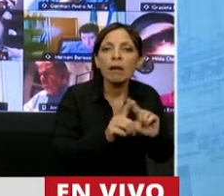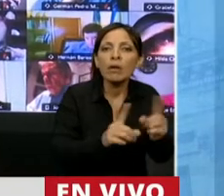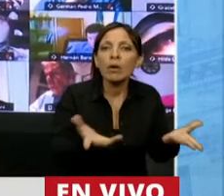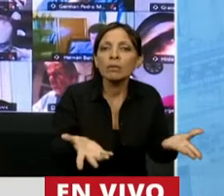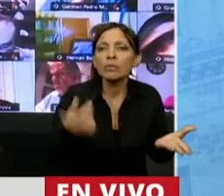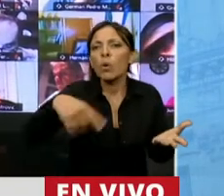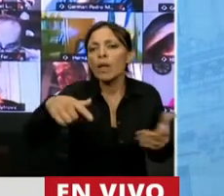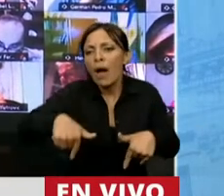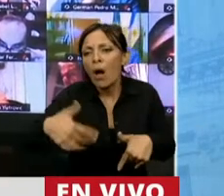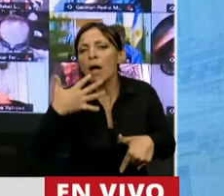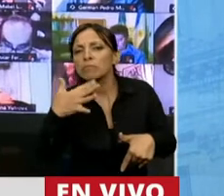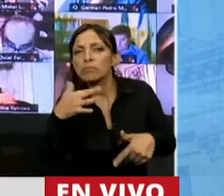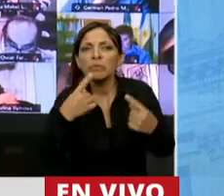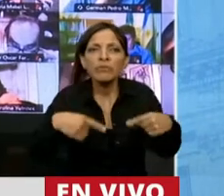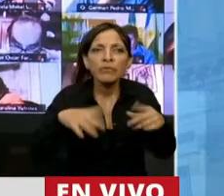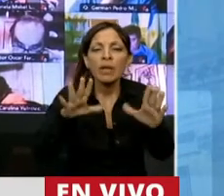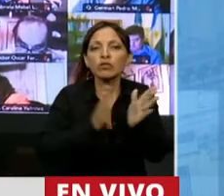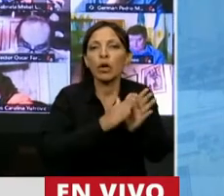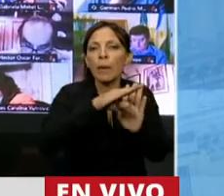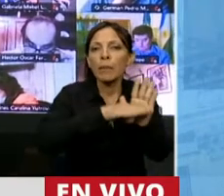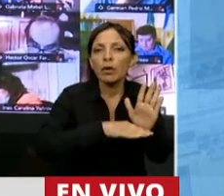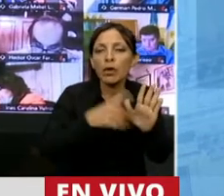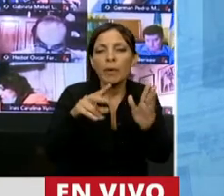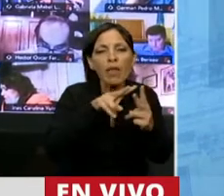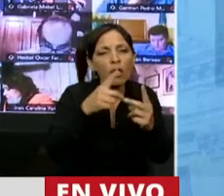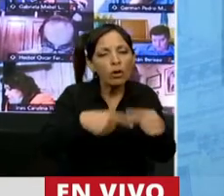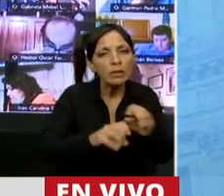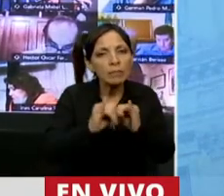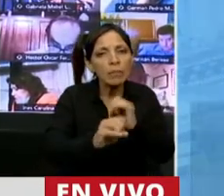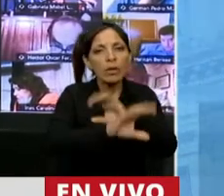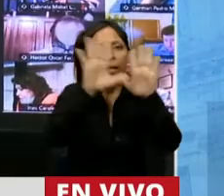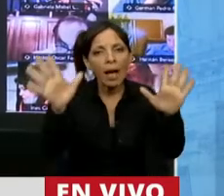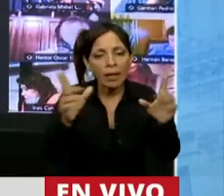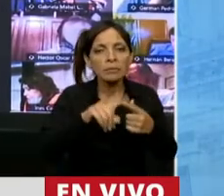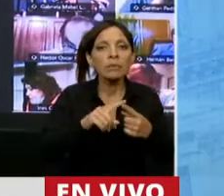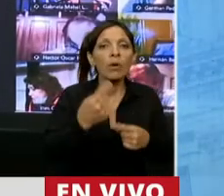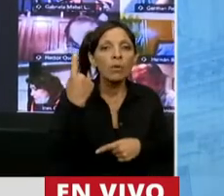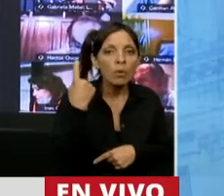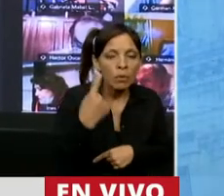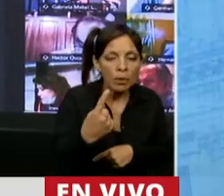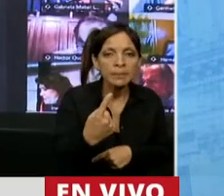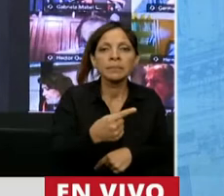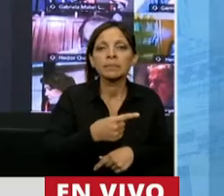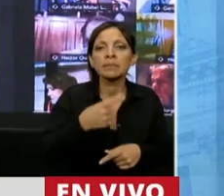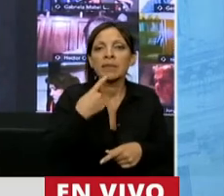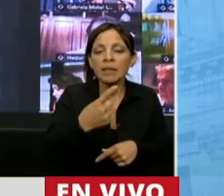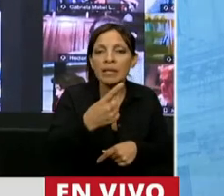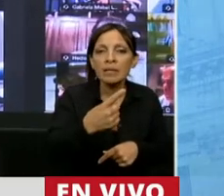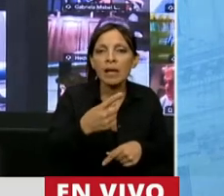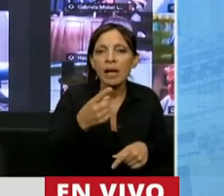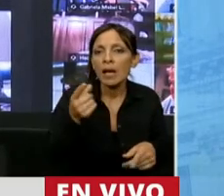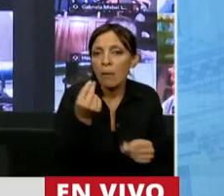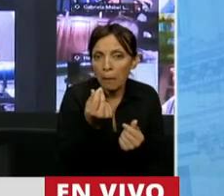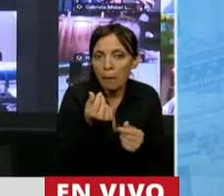lo que quieran sobre el protocolo, pero dice dos cosas claras. Una, que tiene vigencia en tanto y en